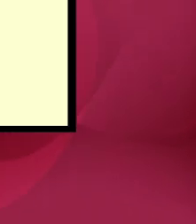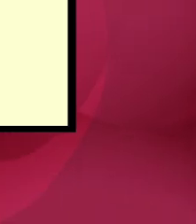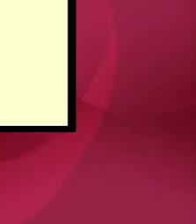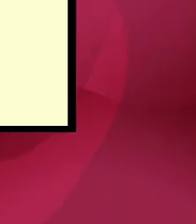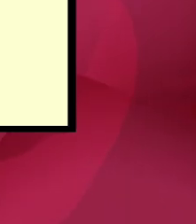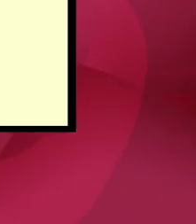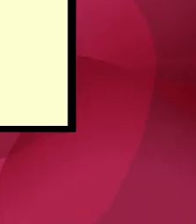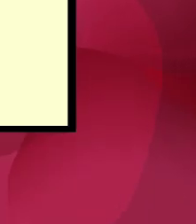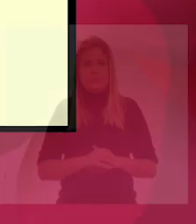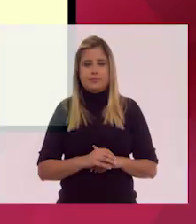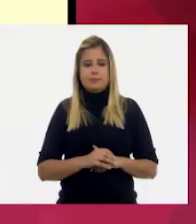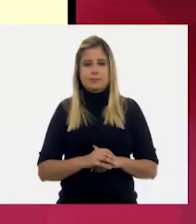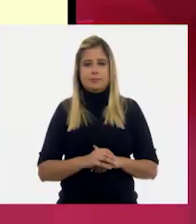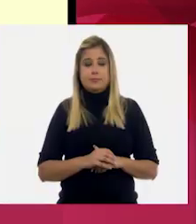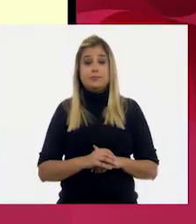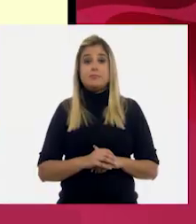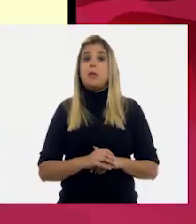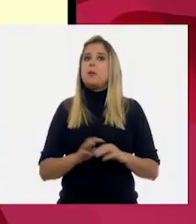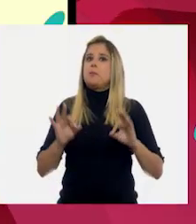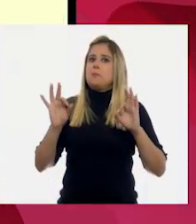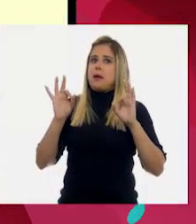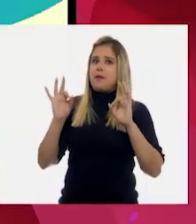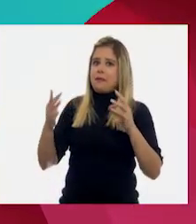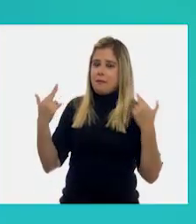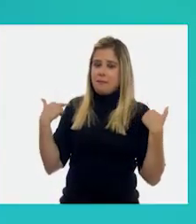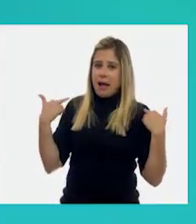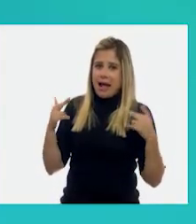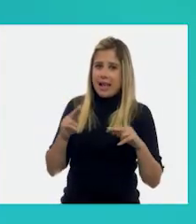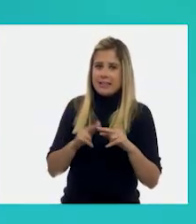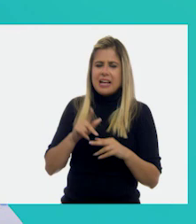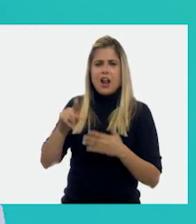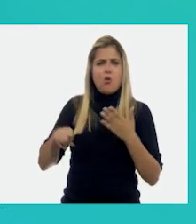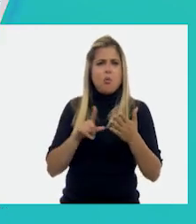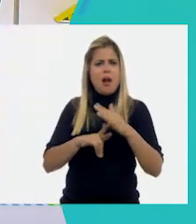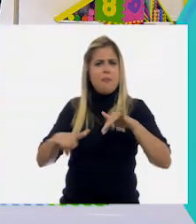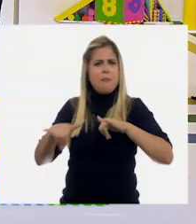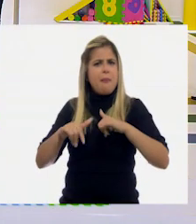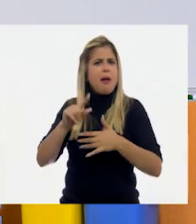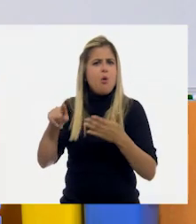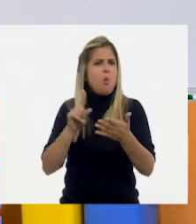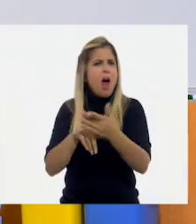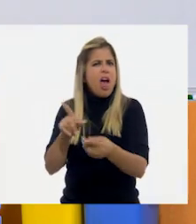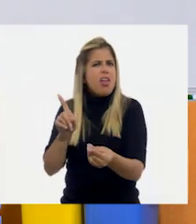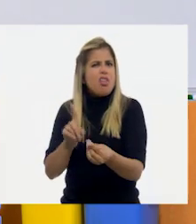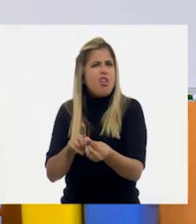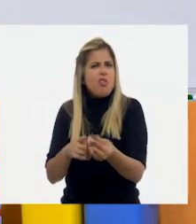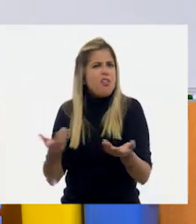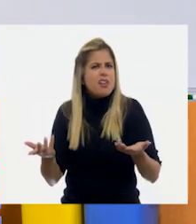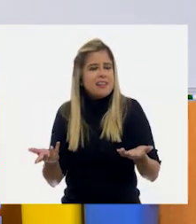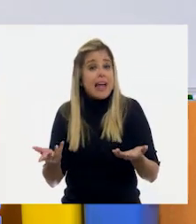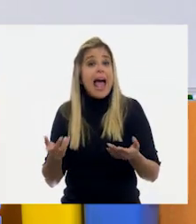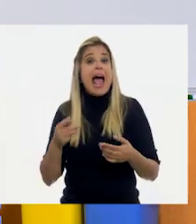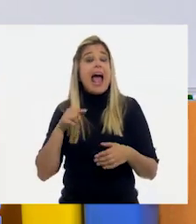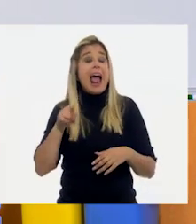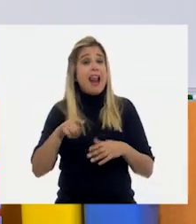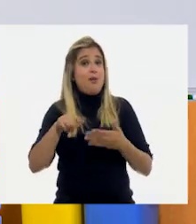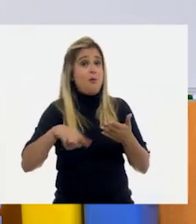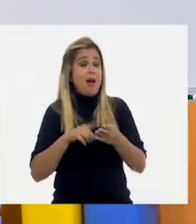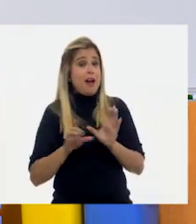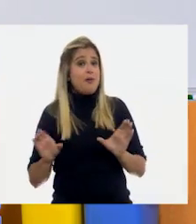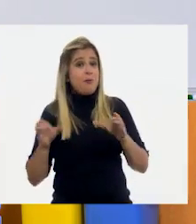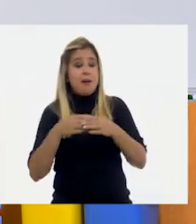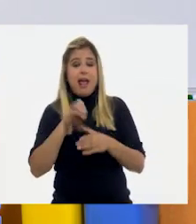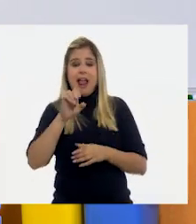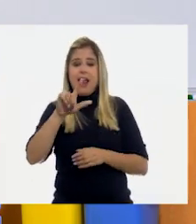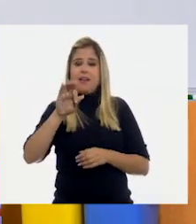veo. Perfecto. Oiga, maestra, ¿y este croquis de qué lugar es? Este croquis es de la comunidad El